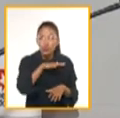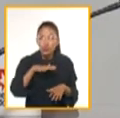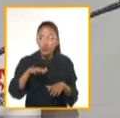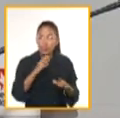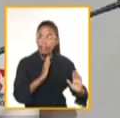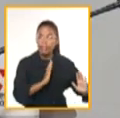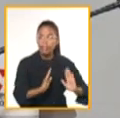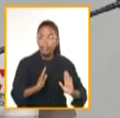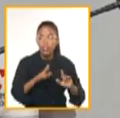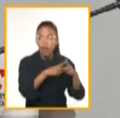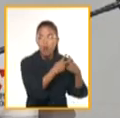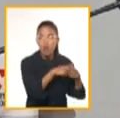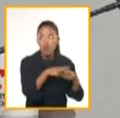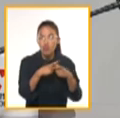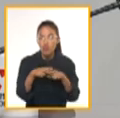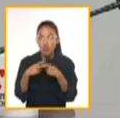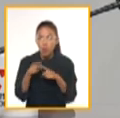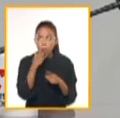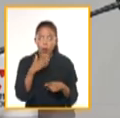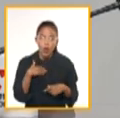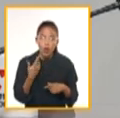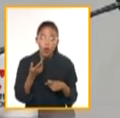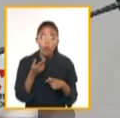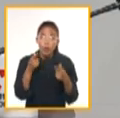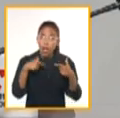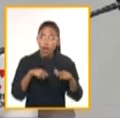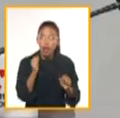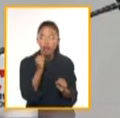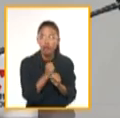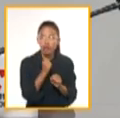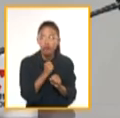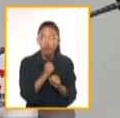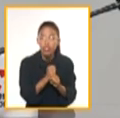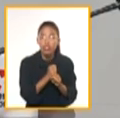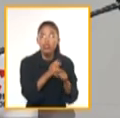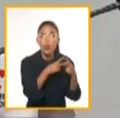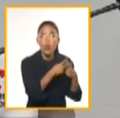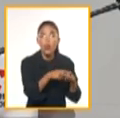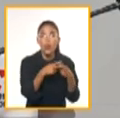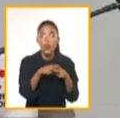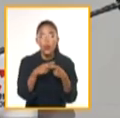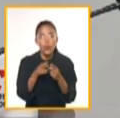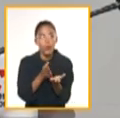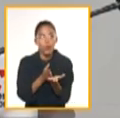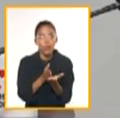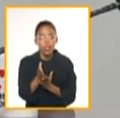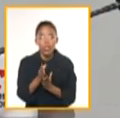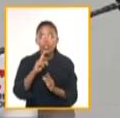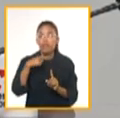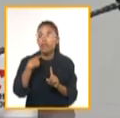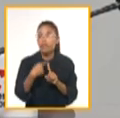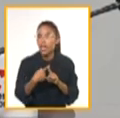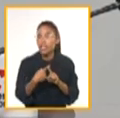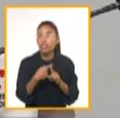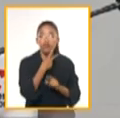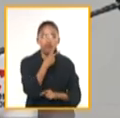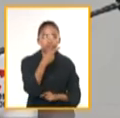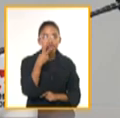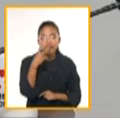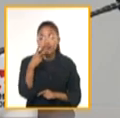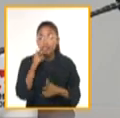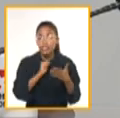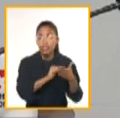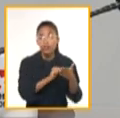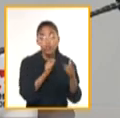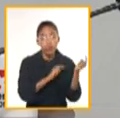de recuperación y cómo se está trabajando para seguir estabilizando el sistema y también para poder atender servicios